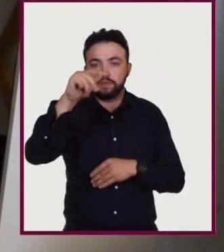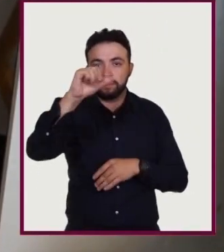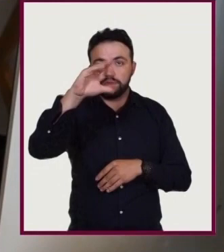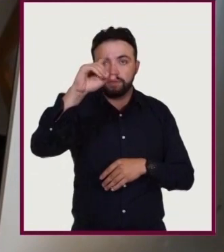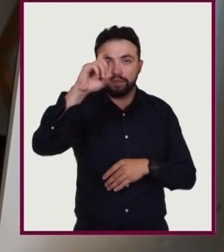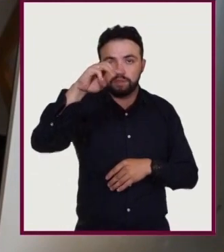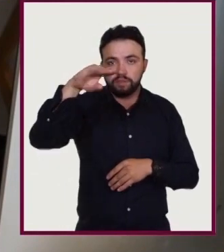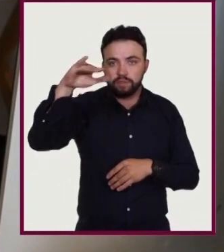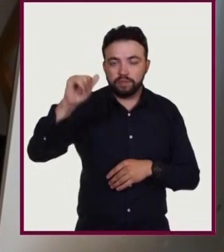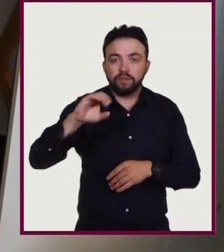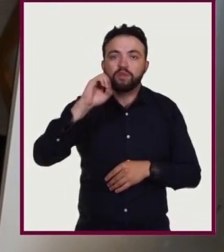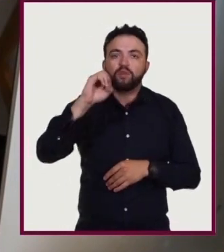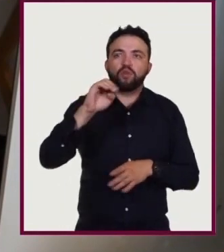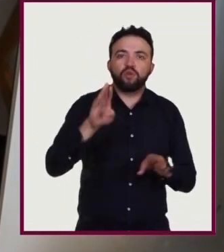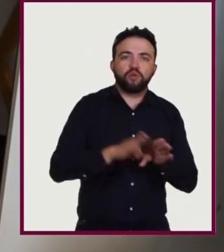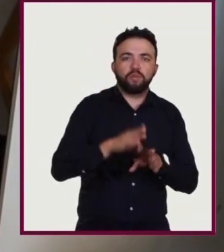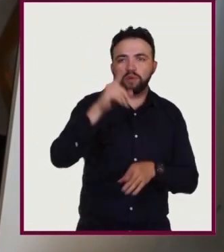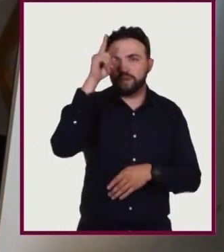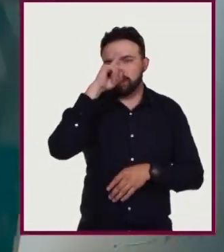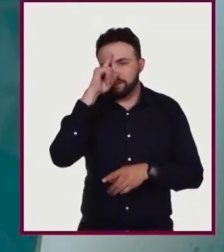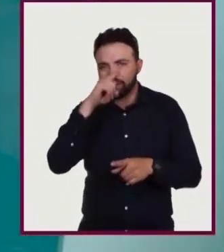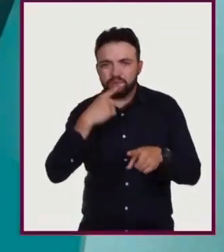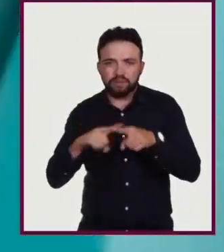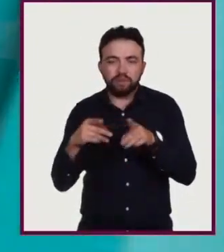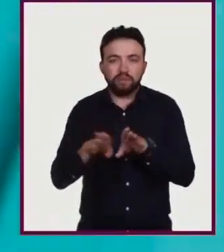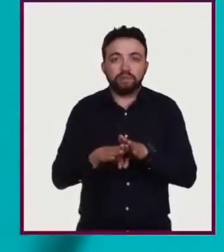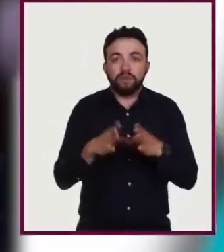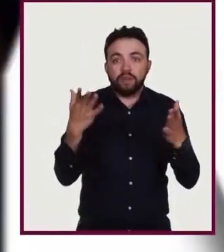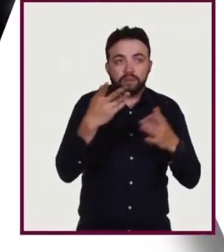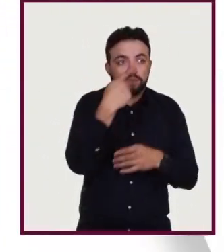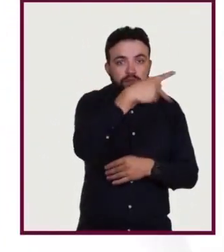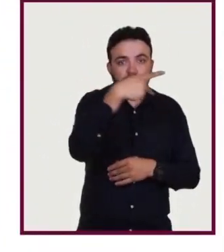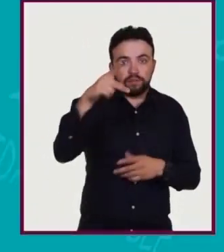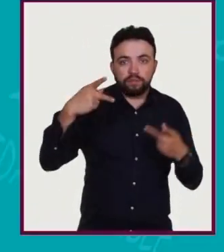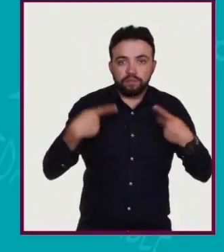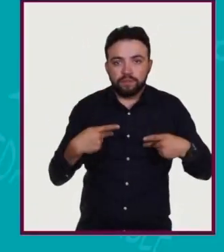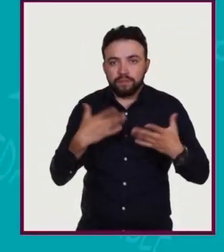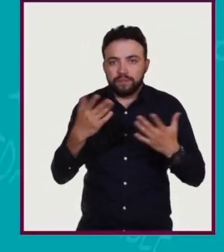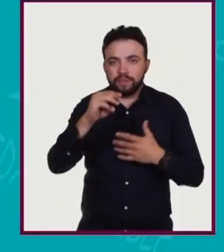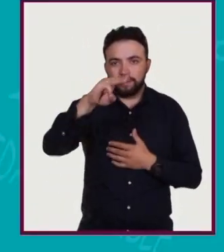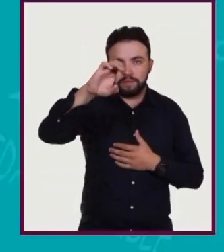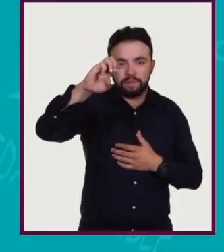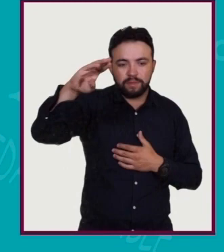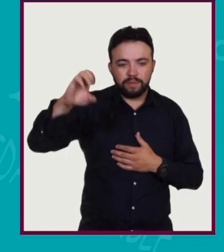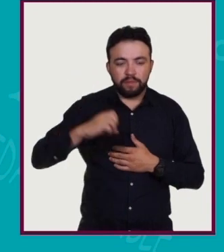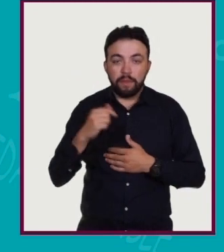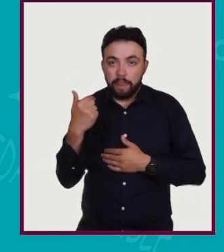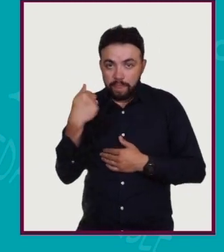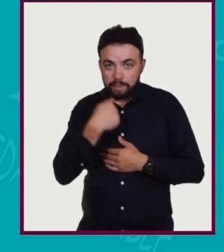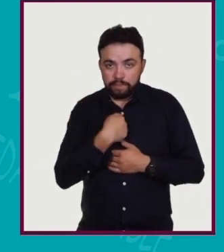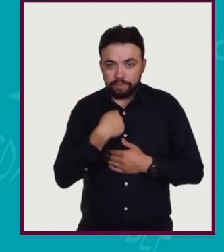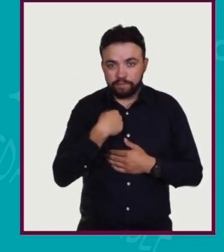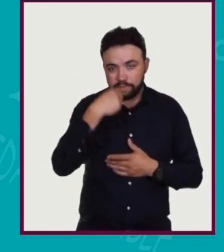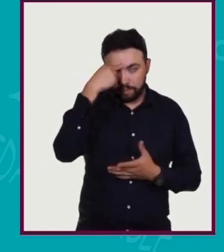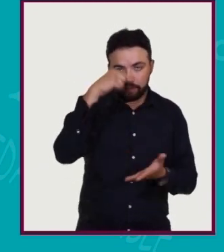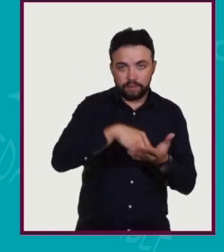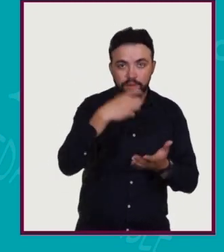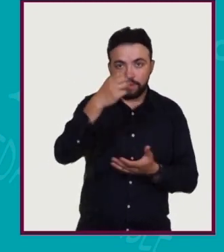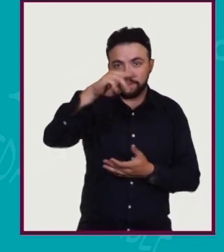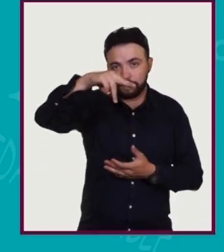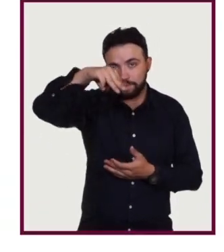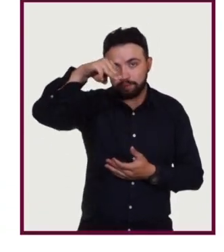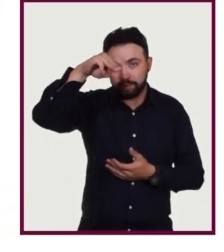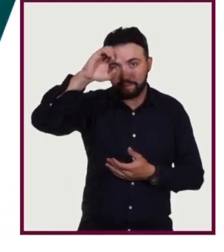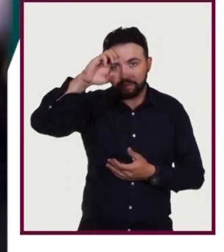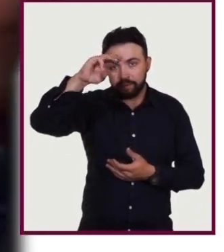o concepciones experimentales realizadas por aquellas personas que realizan memes. En mi caso, yo considero a los memes